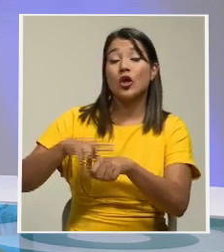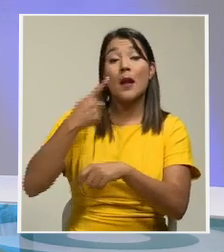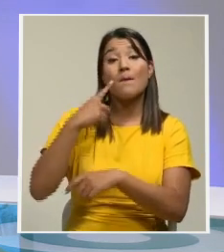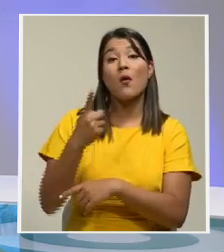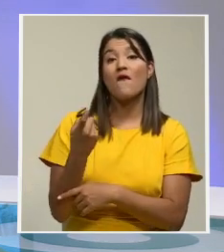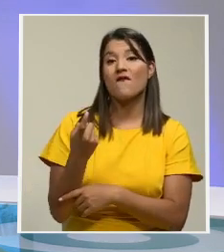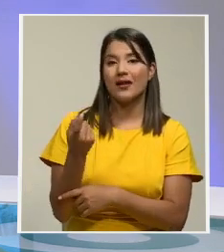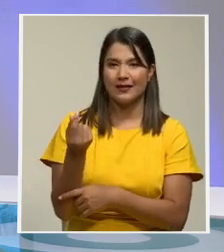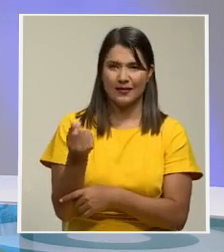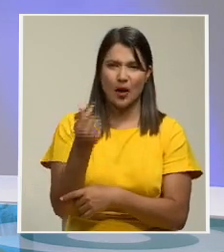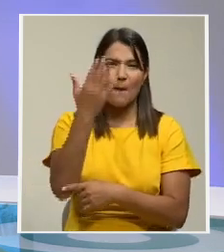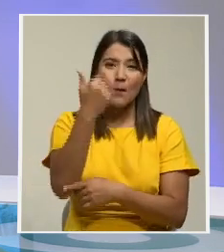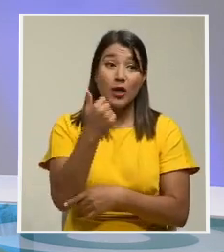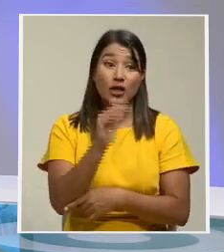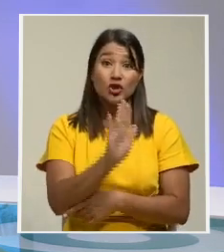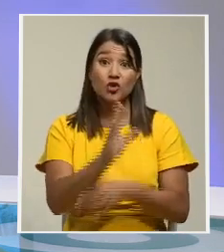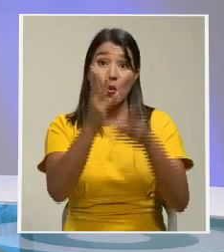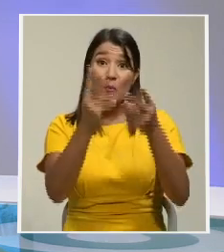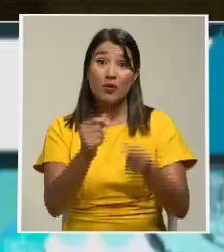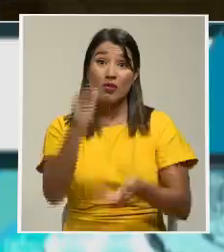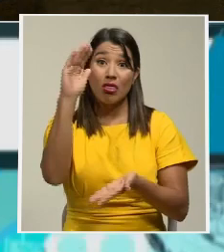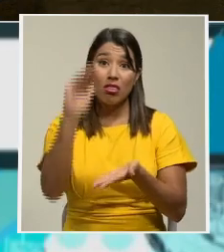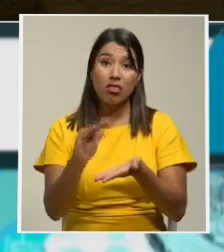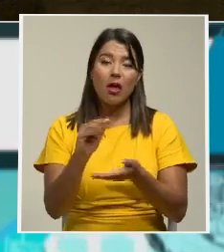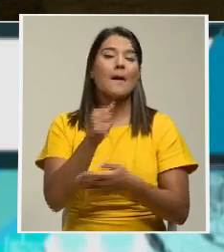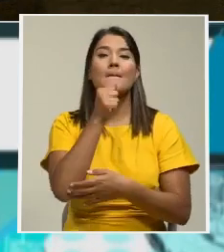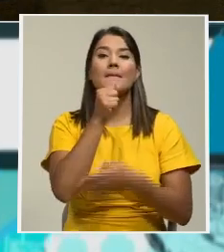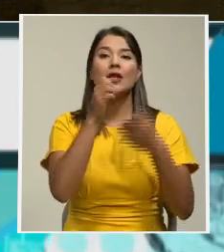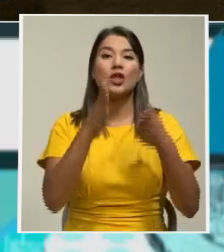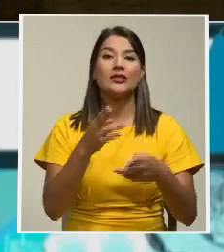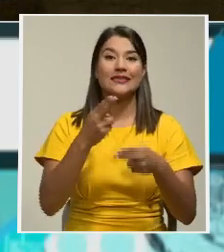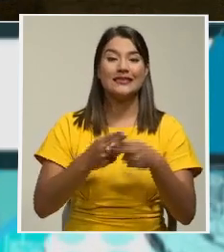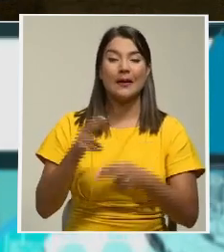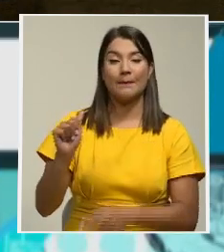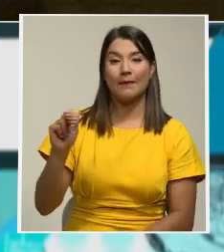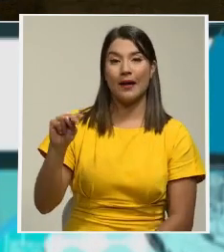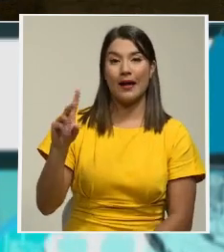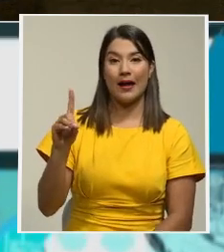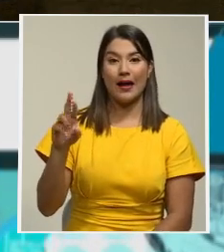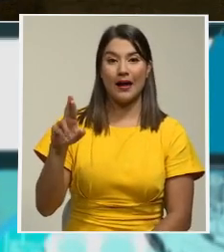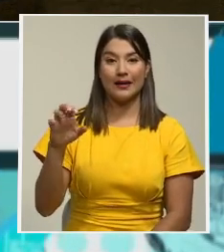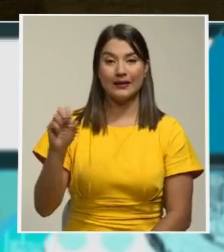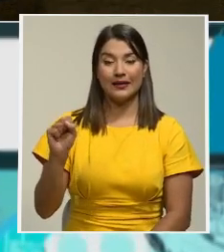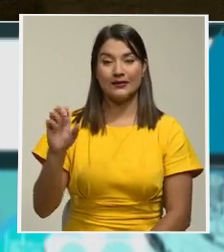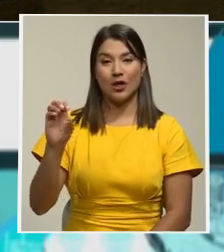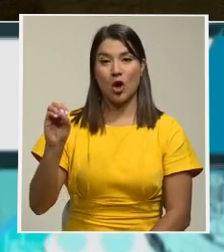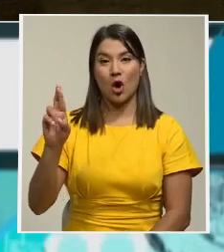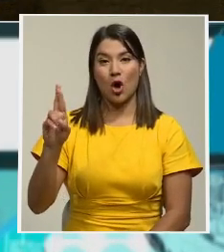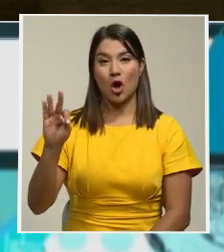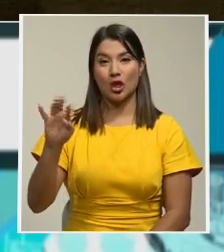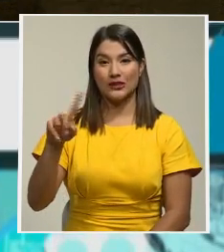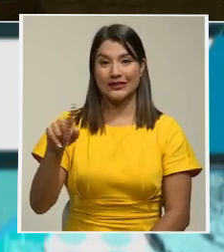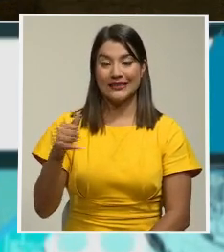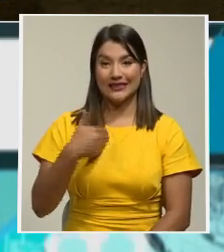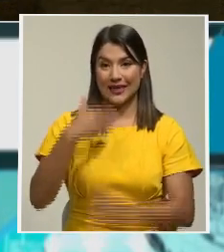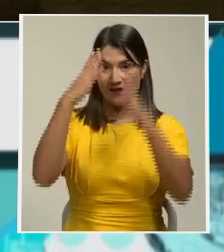debido al recorte en el presupuesto. El periodista Andrés Ortiz nos tiene la información. Adelante, Andrés, buenas noches.